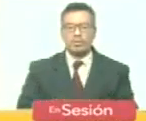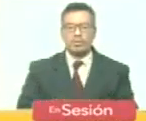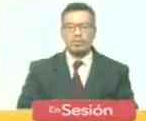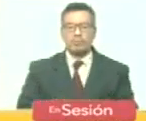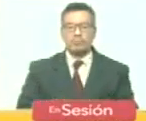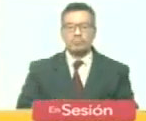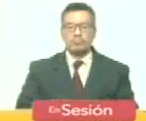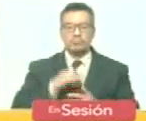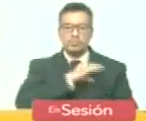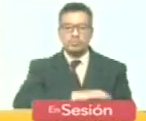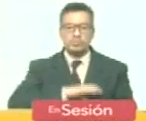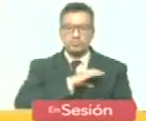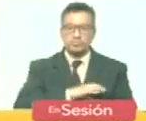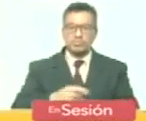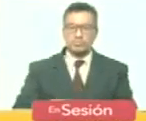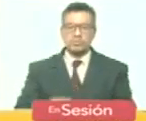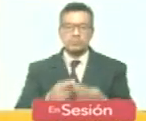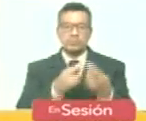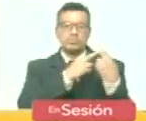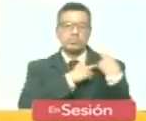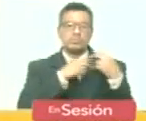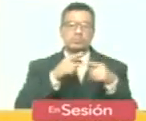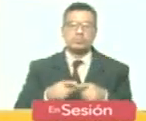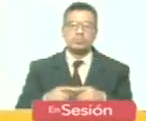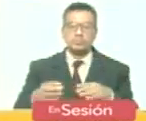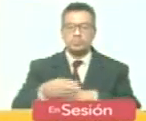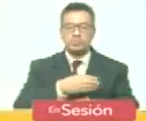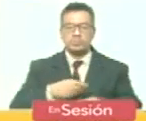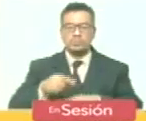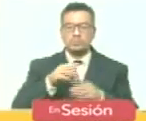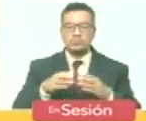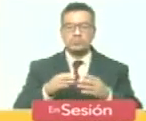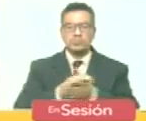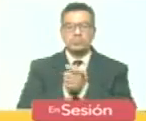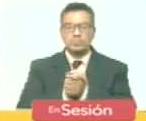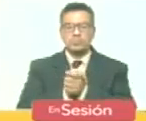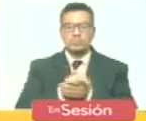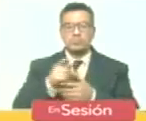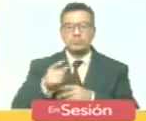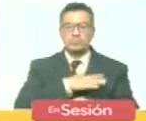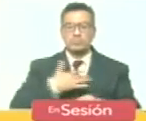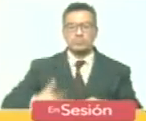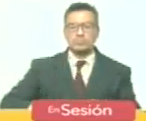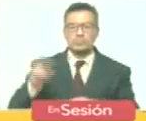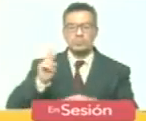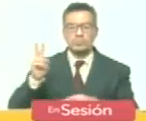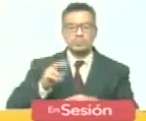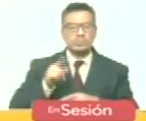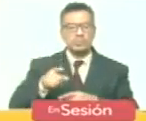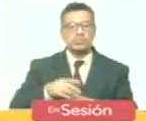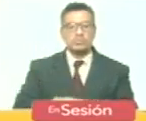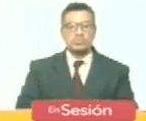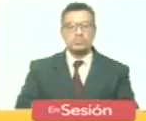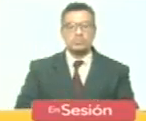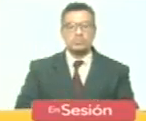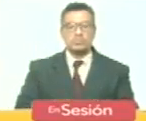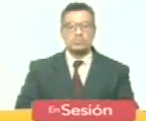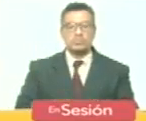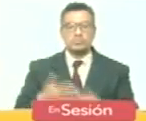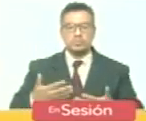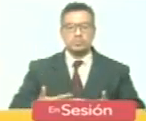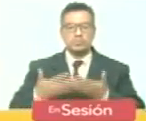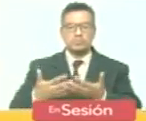una comisión con representantes del Grupo Parlamentario de Amistad China-Venezuela, para que le hagan